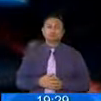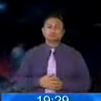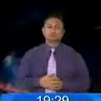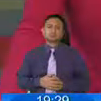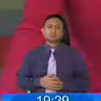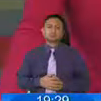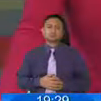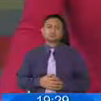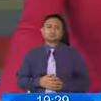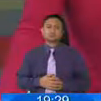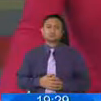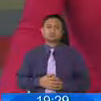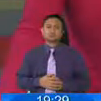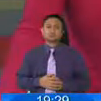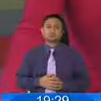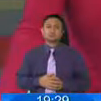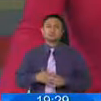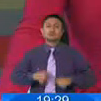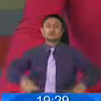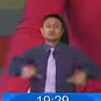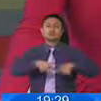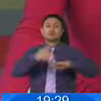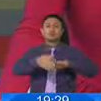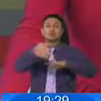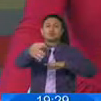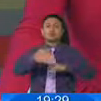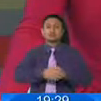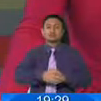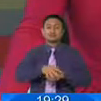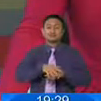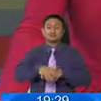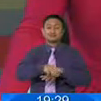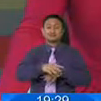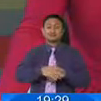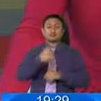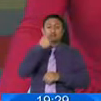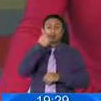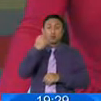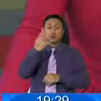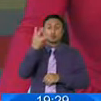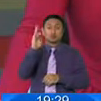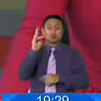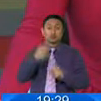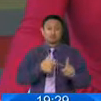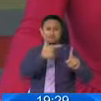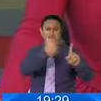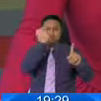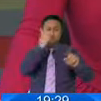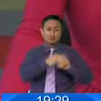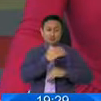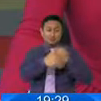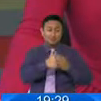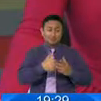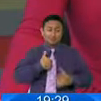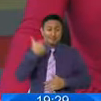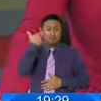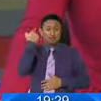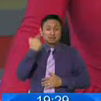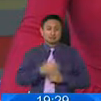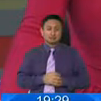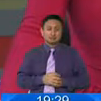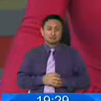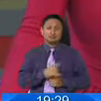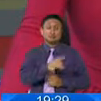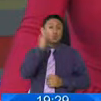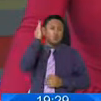Casamen. En una zona rural de la provincia de Los Ríos, un hombre disparó contra su esposa e intentó acabar con su vida.